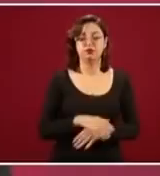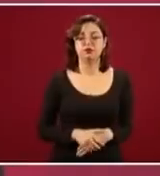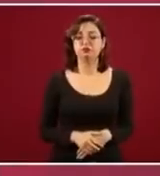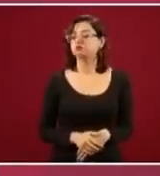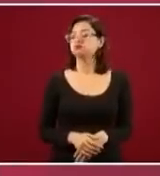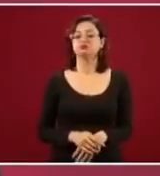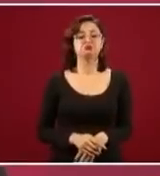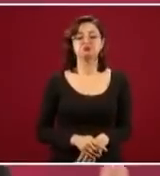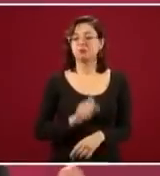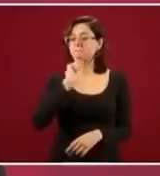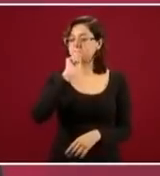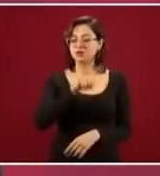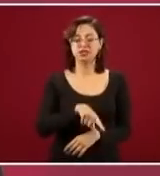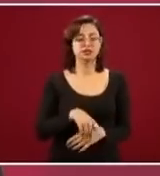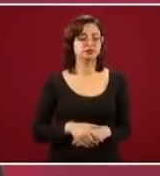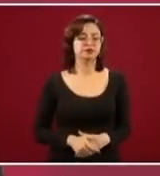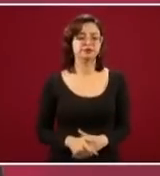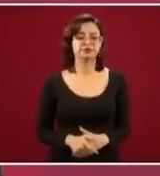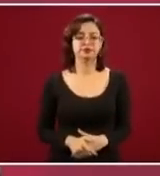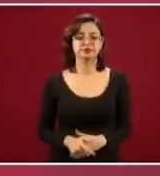Igual